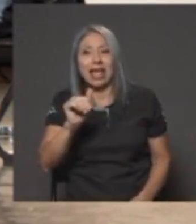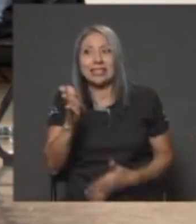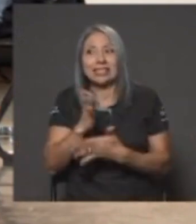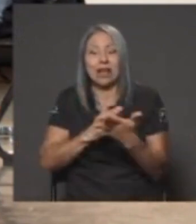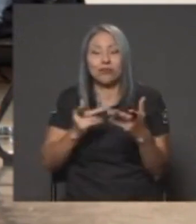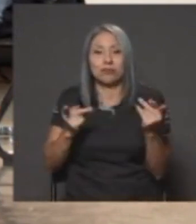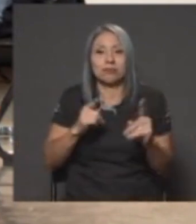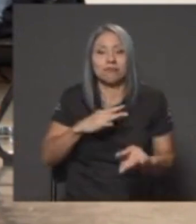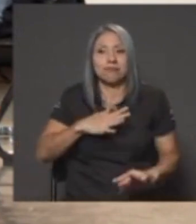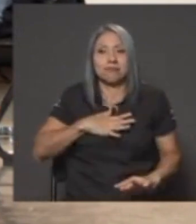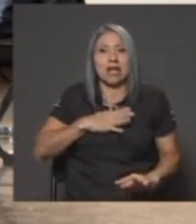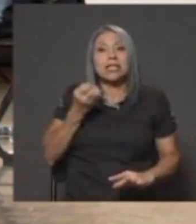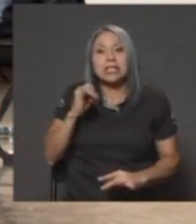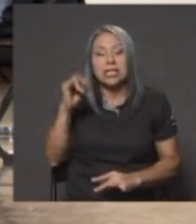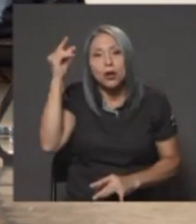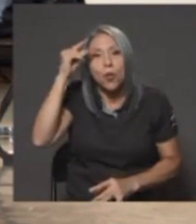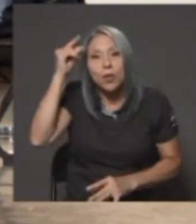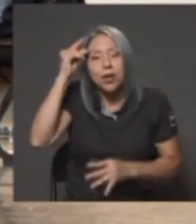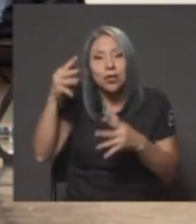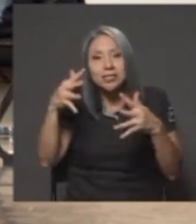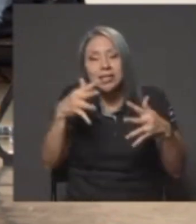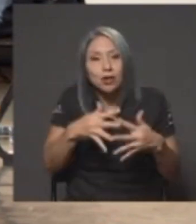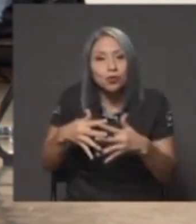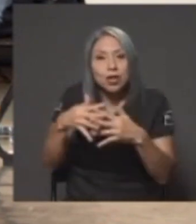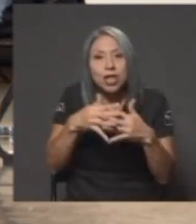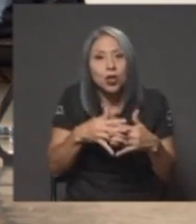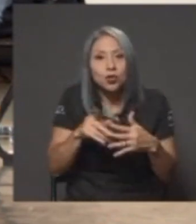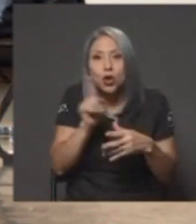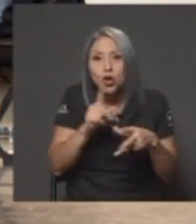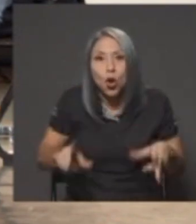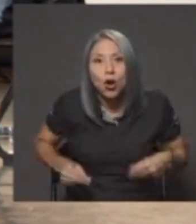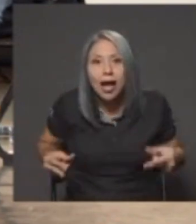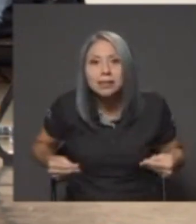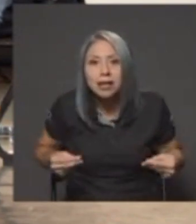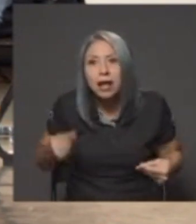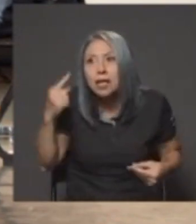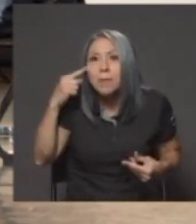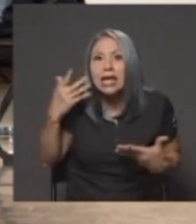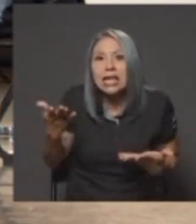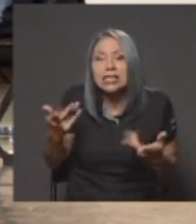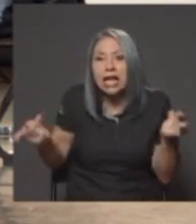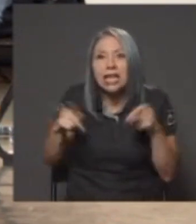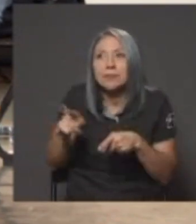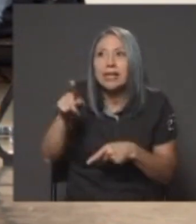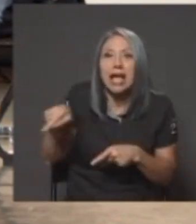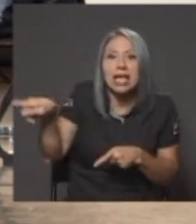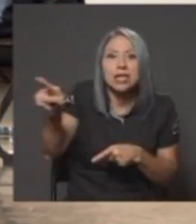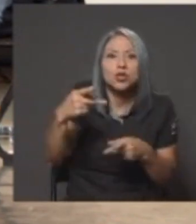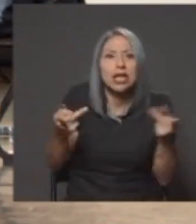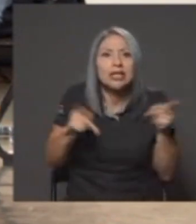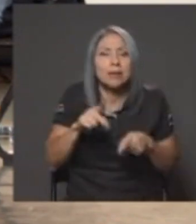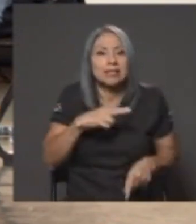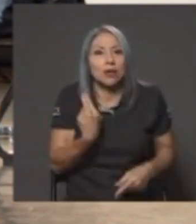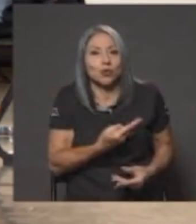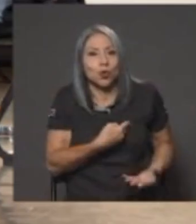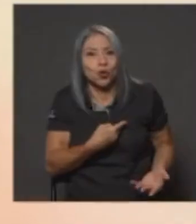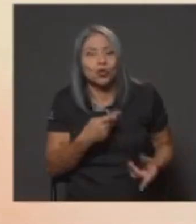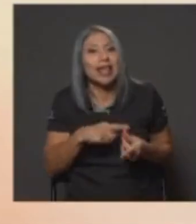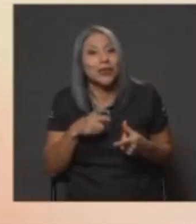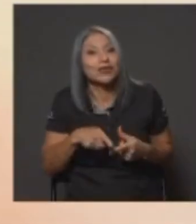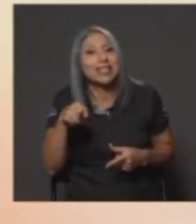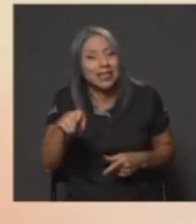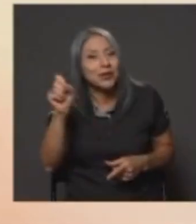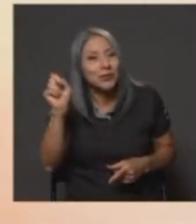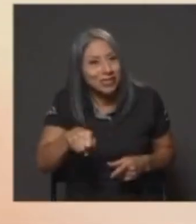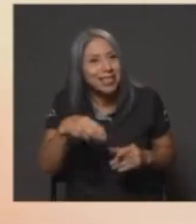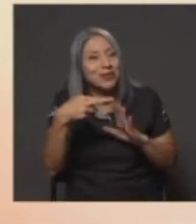tétrico, y si el gobierno de Estados Unidos no gasta, imagínense lo que les pasa a ellos y lo que nos pasa a nosotros. Entonces, eso sí es una